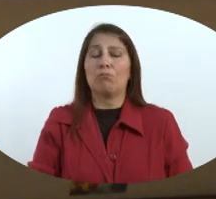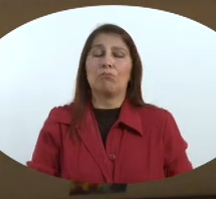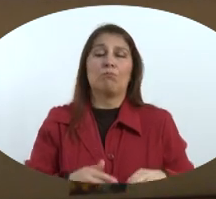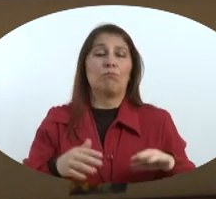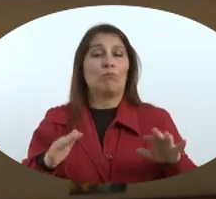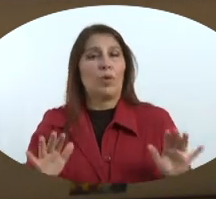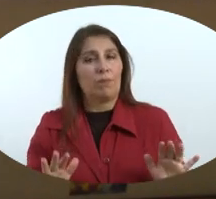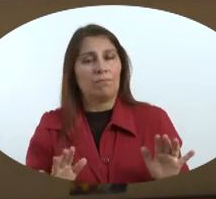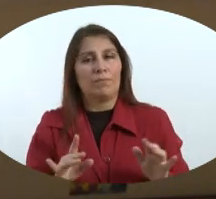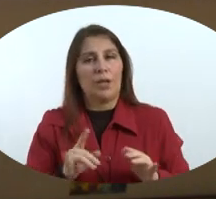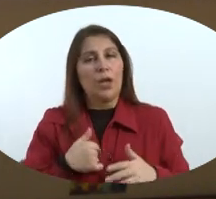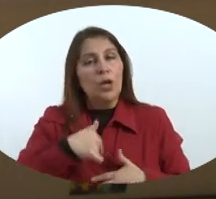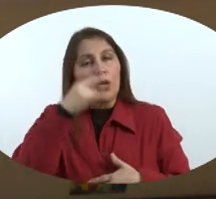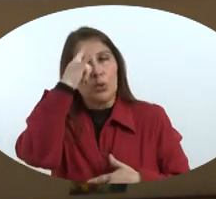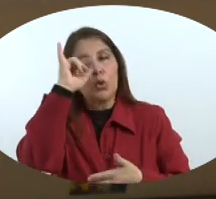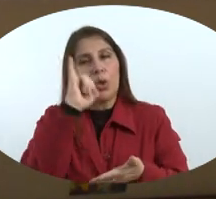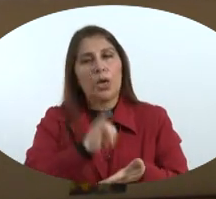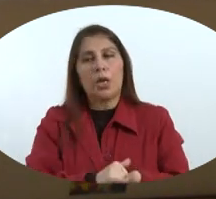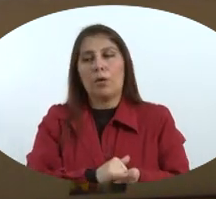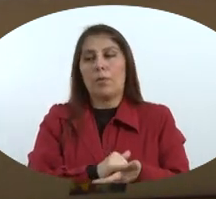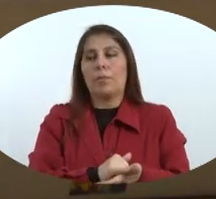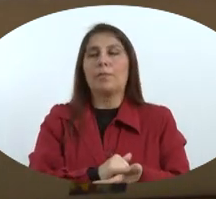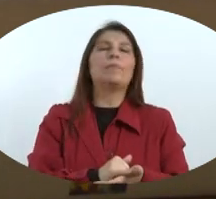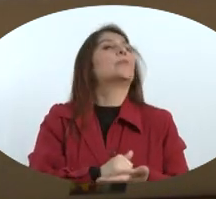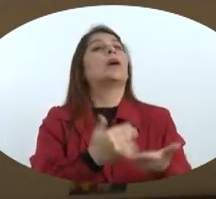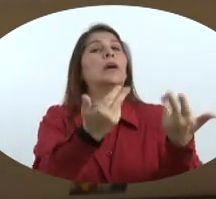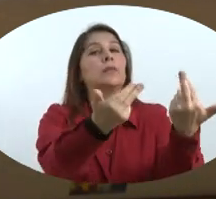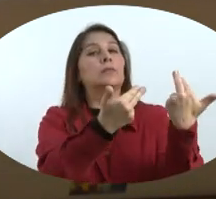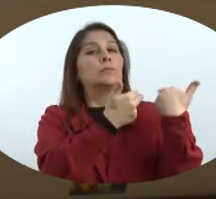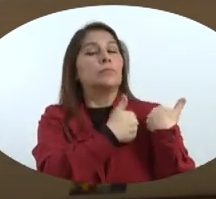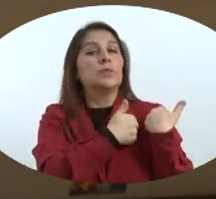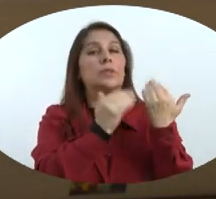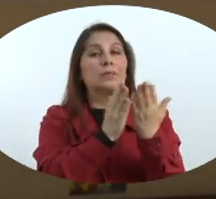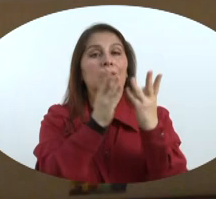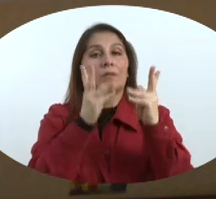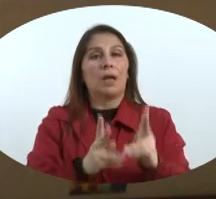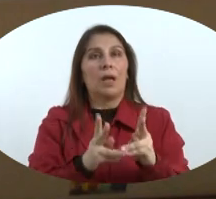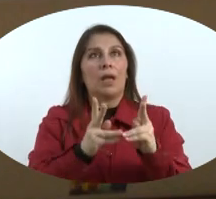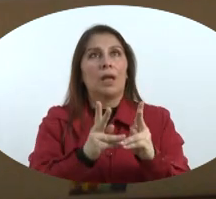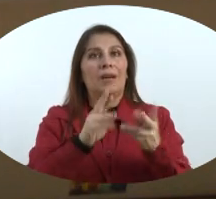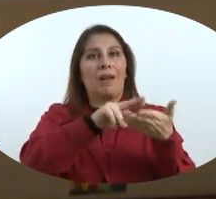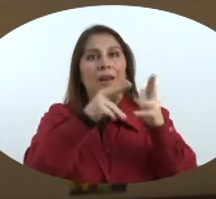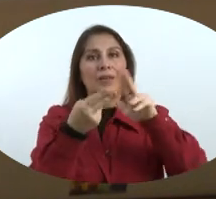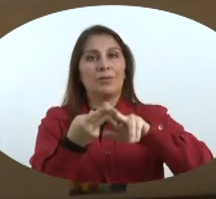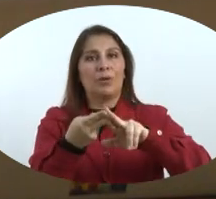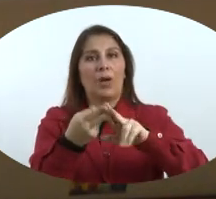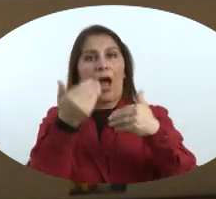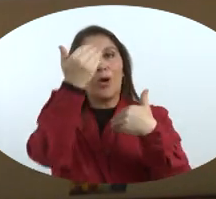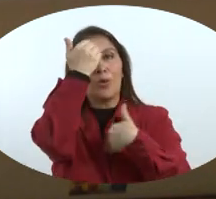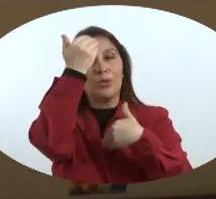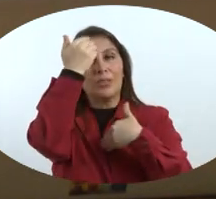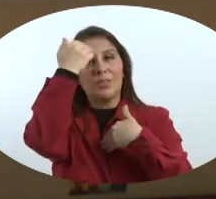bueno yo creo que ese tema del papel de los estudiantes enfrenta la conciencia crítica yo creo que nosotros